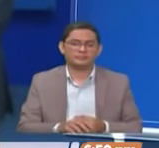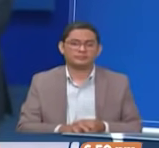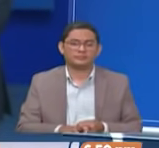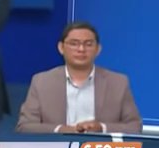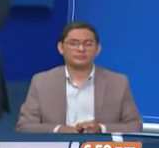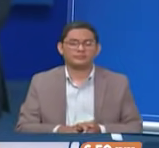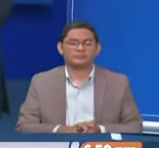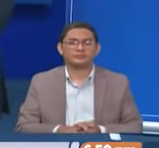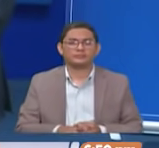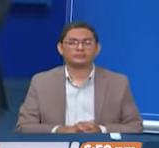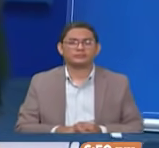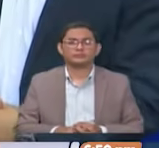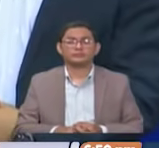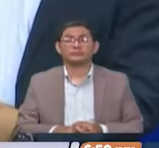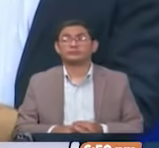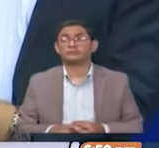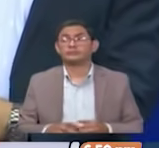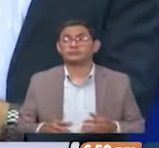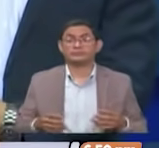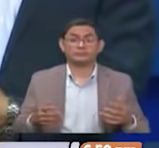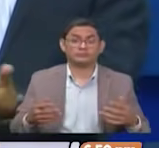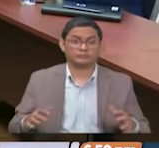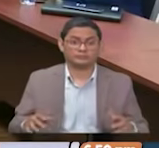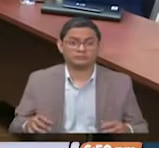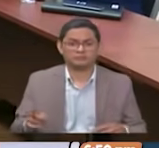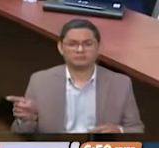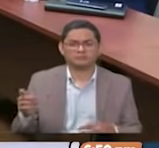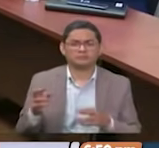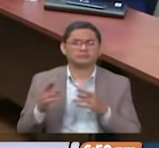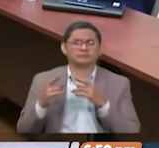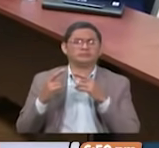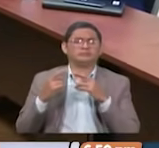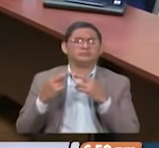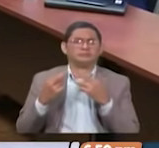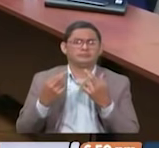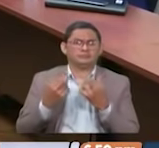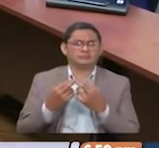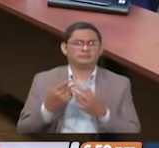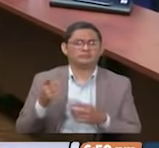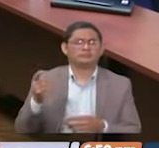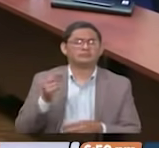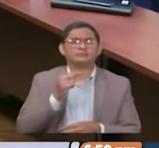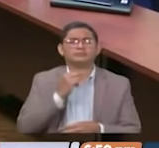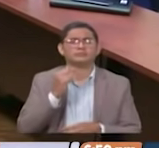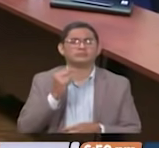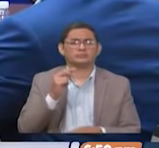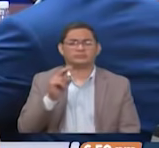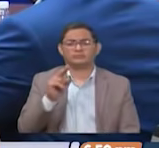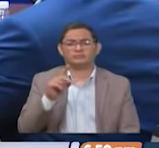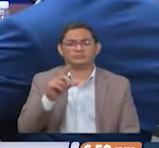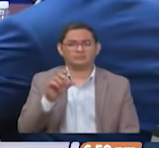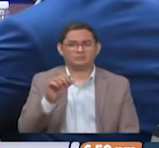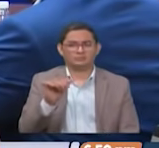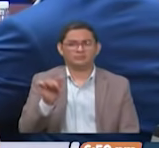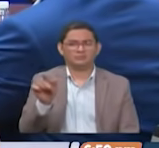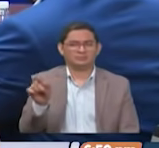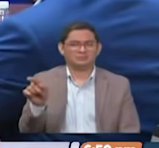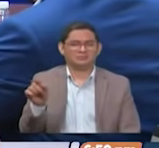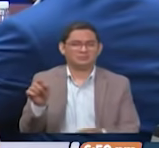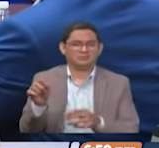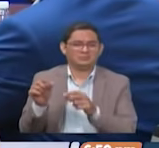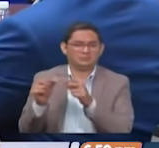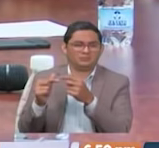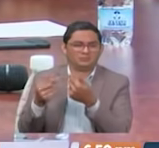por ello esta semana nos reunimos con monseñor josé domingo ulloa y su equipo de trabajo